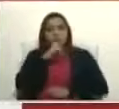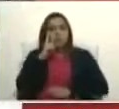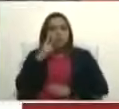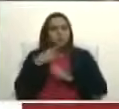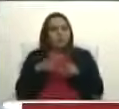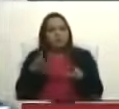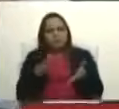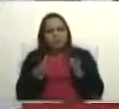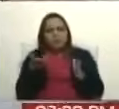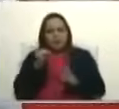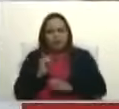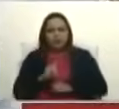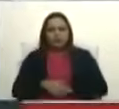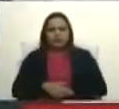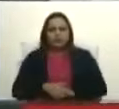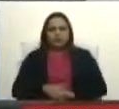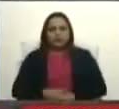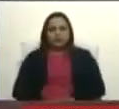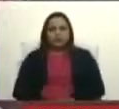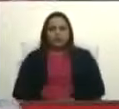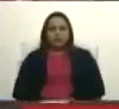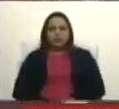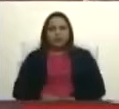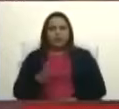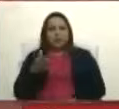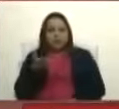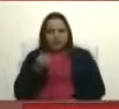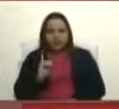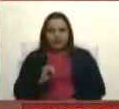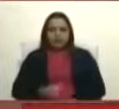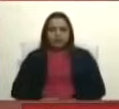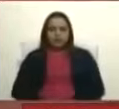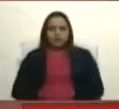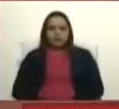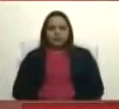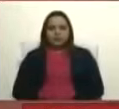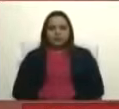ahí. La cosa va por ahí, ¿ves?